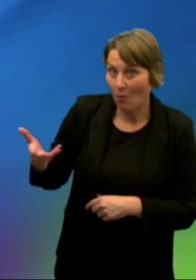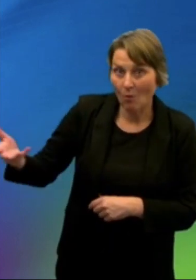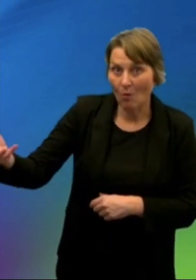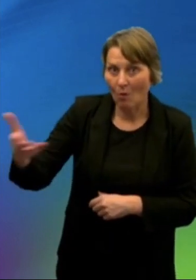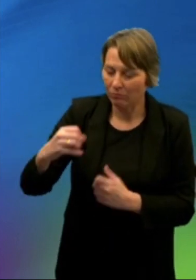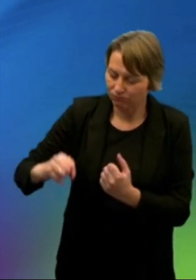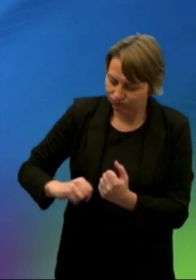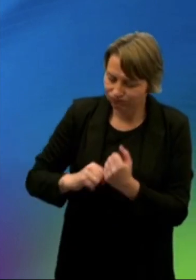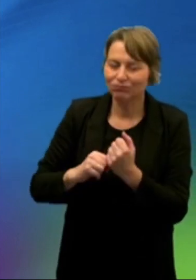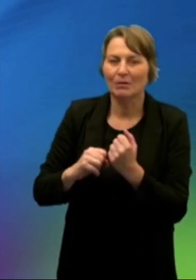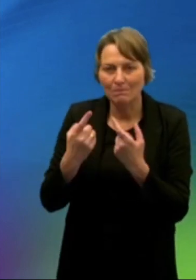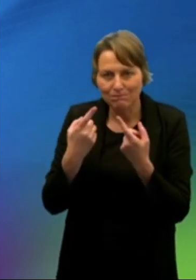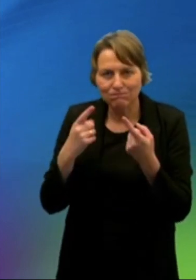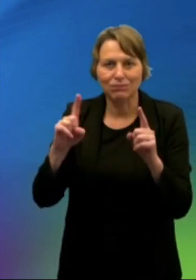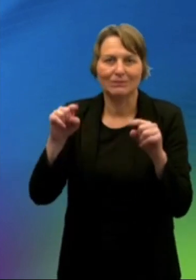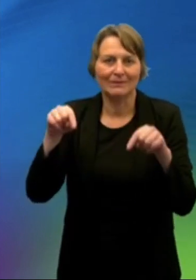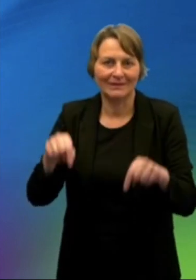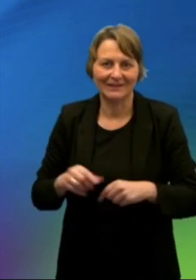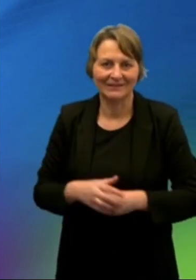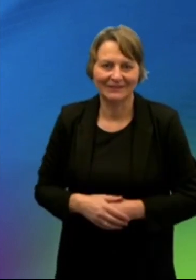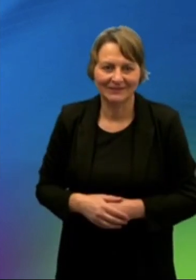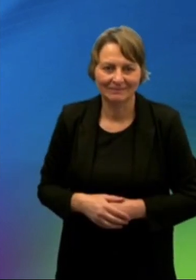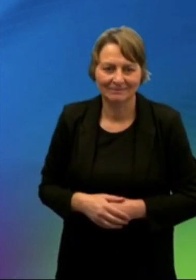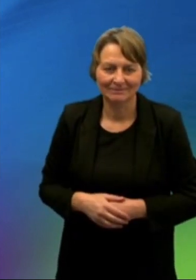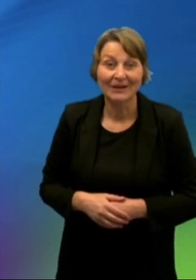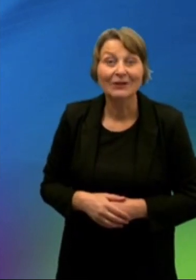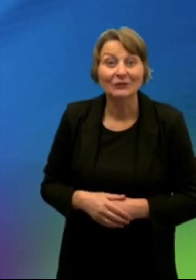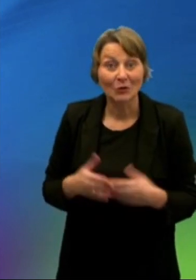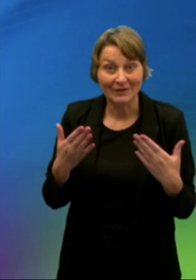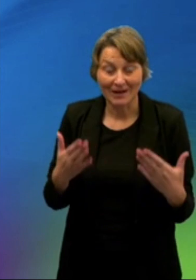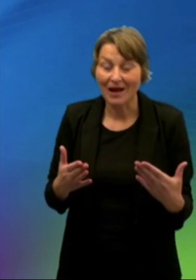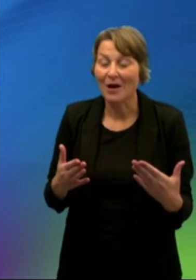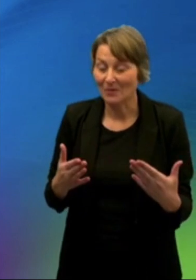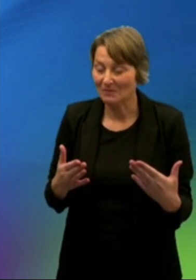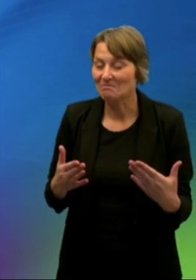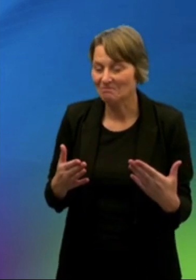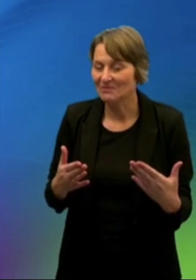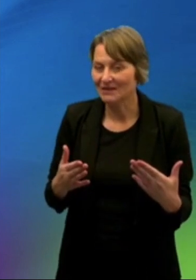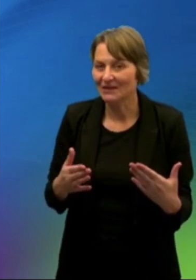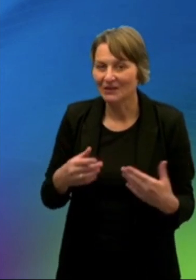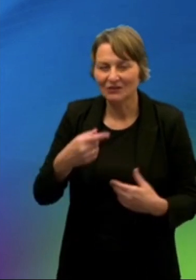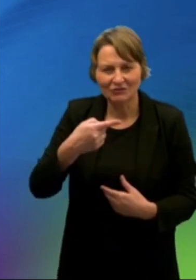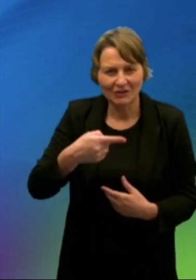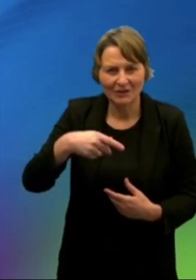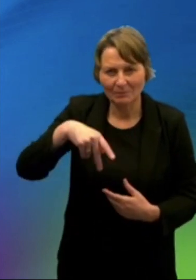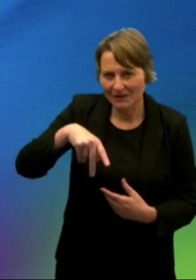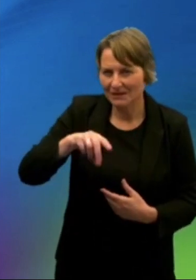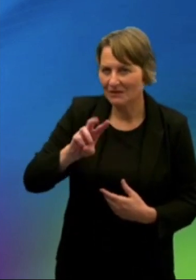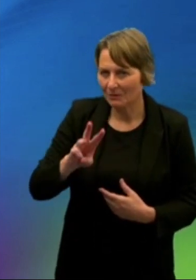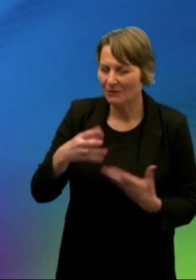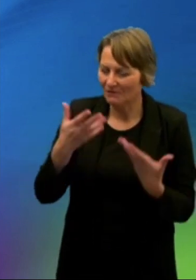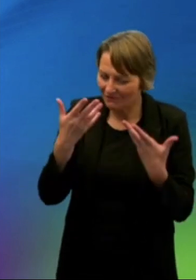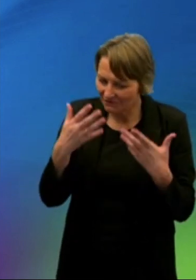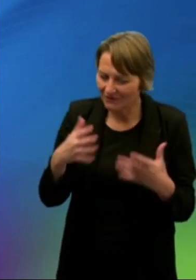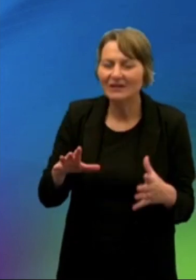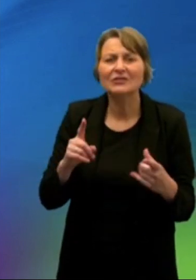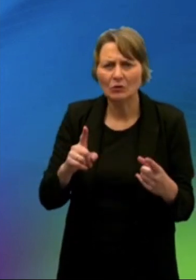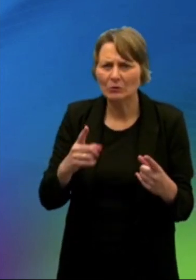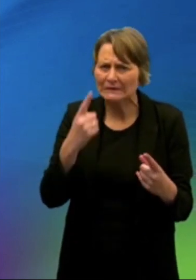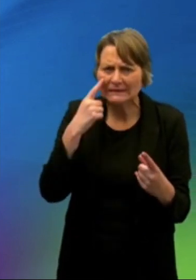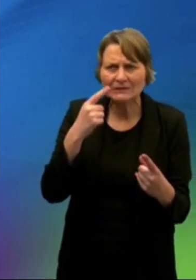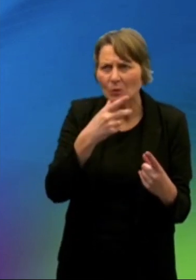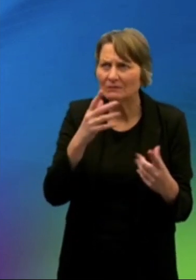promoverá y protegerá la salud mundial haciendo hincapié en el cambio climático el envejecimiento la migración y las amenazas